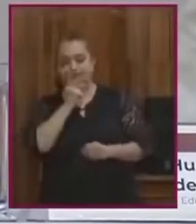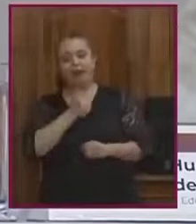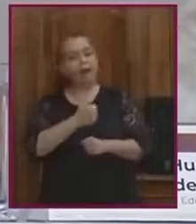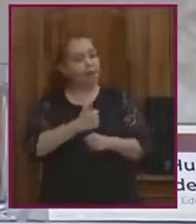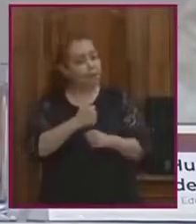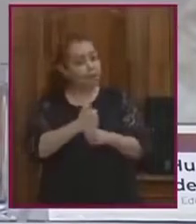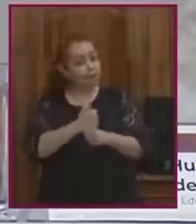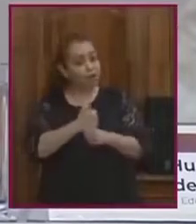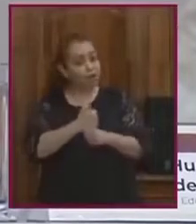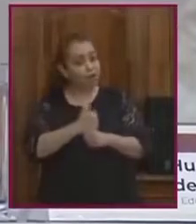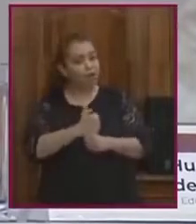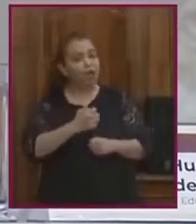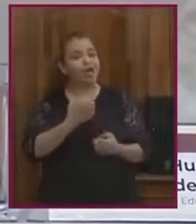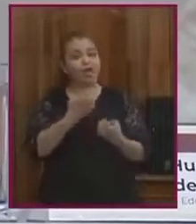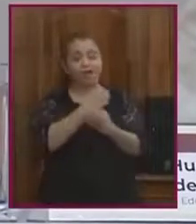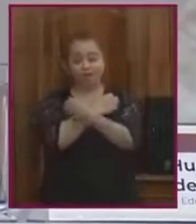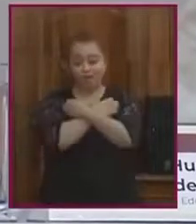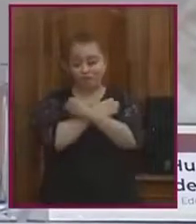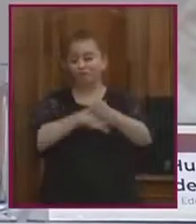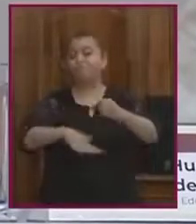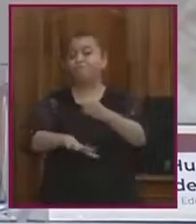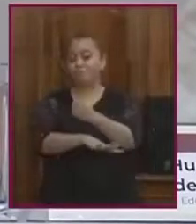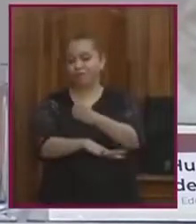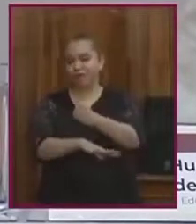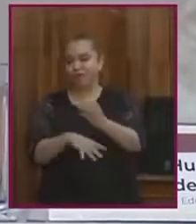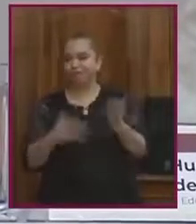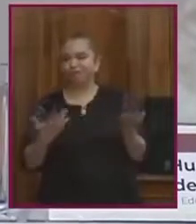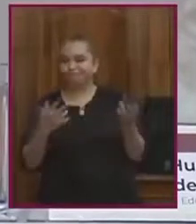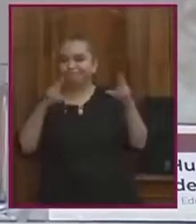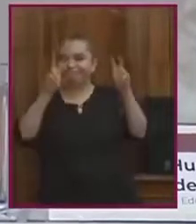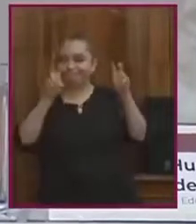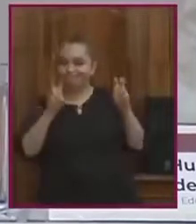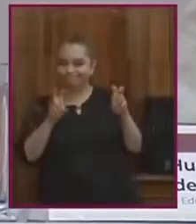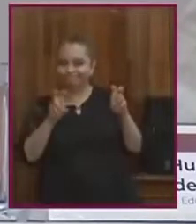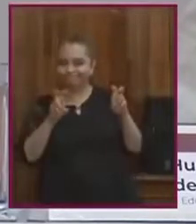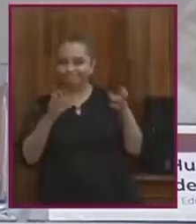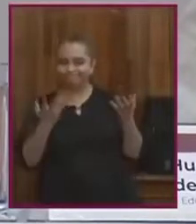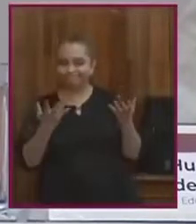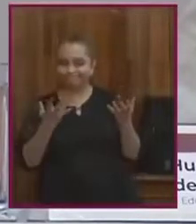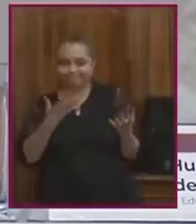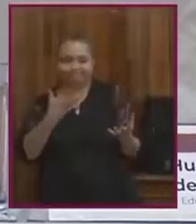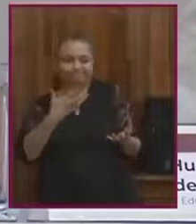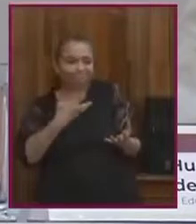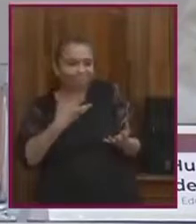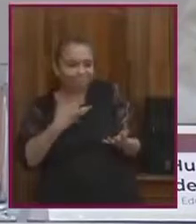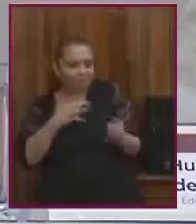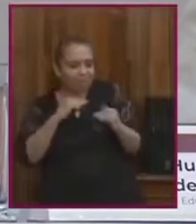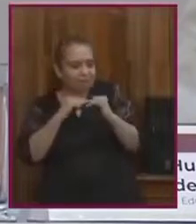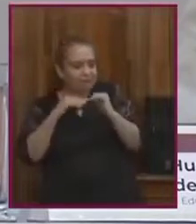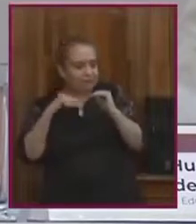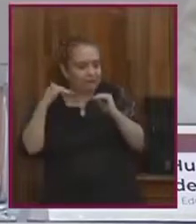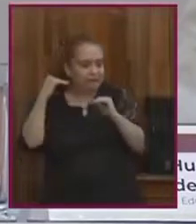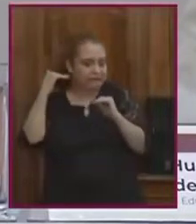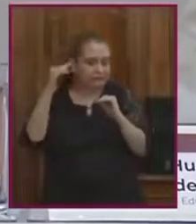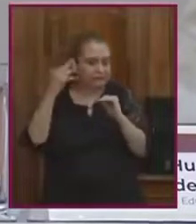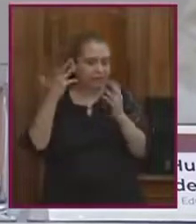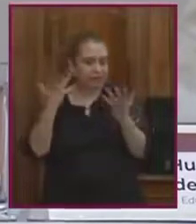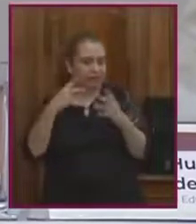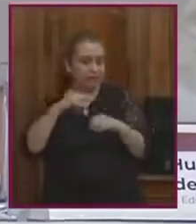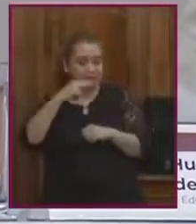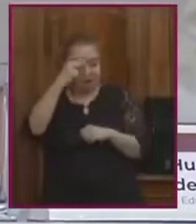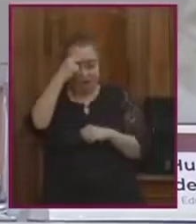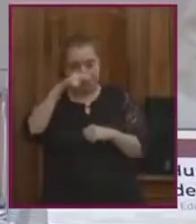están en educación básica. Entonces es un tema que tendrá la mayor trascendencia